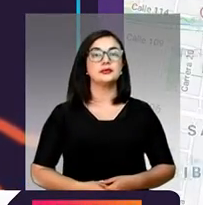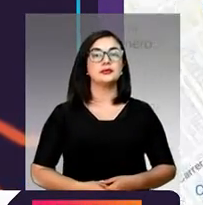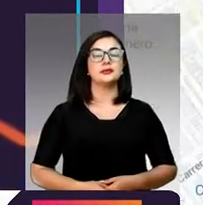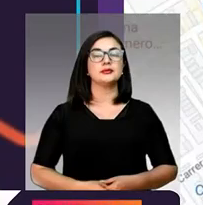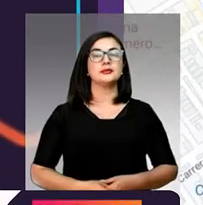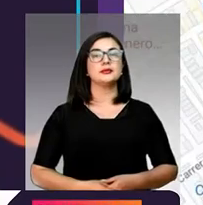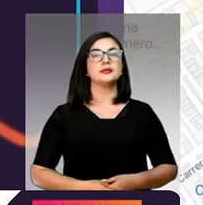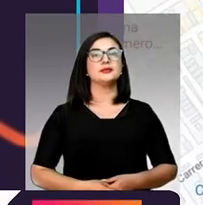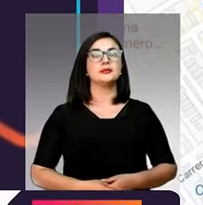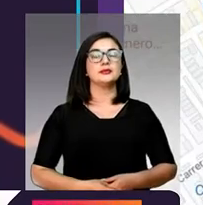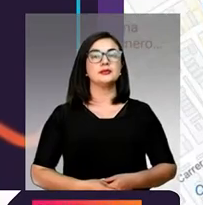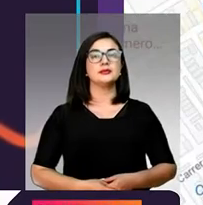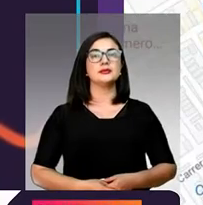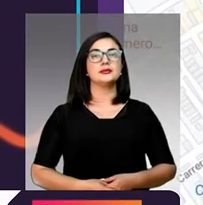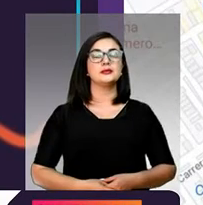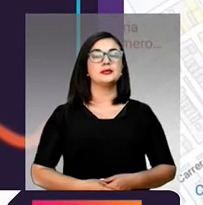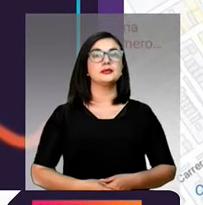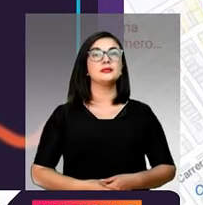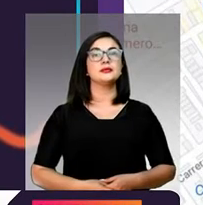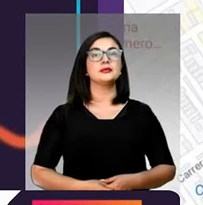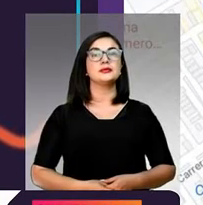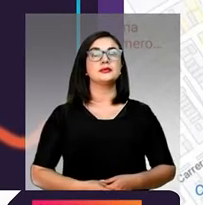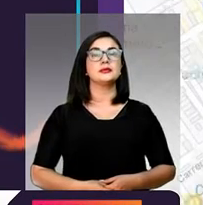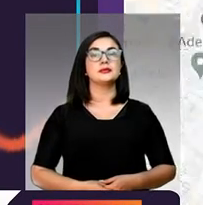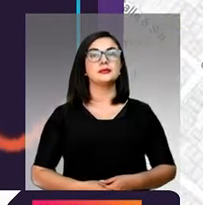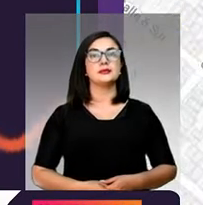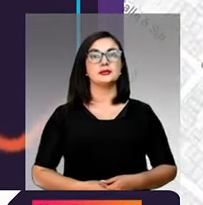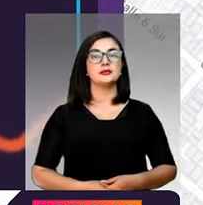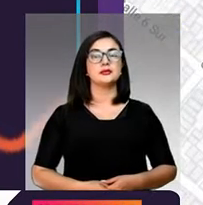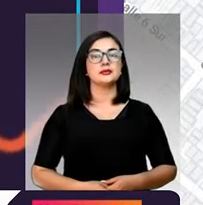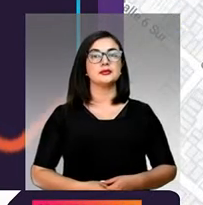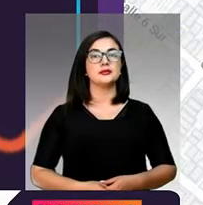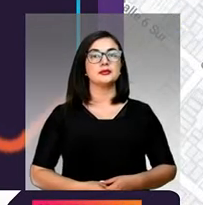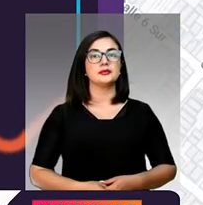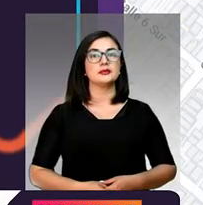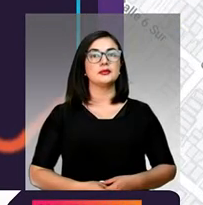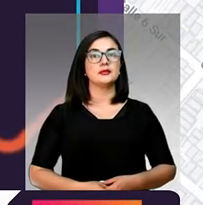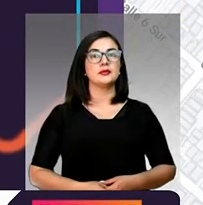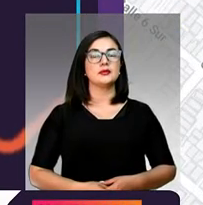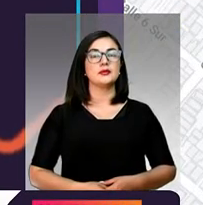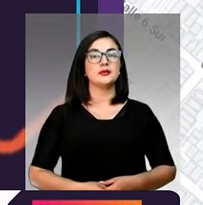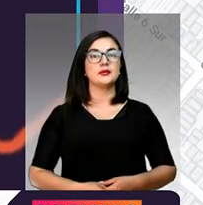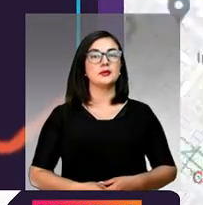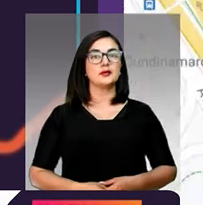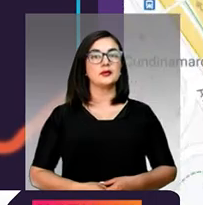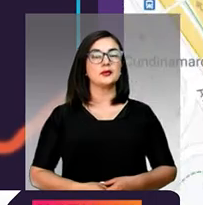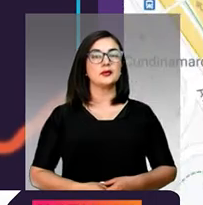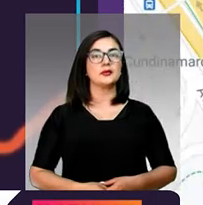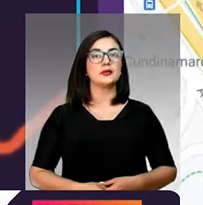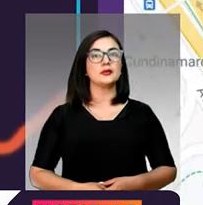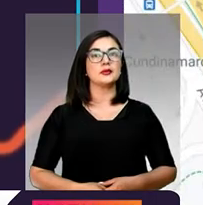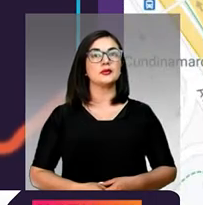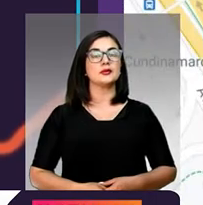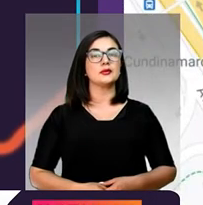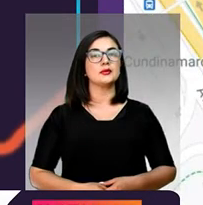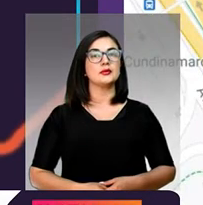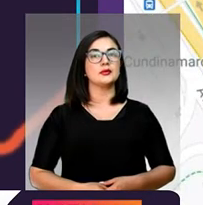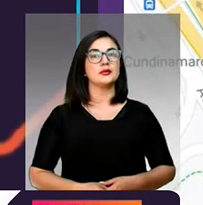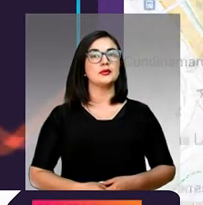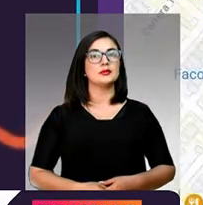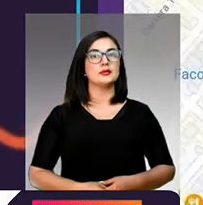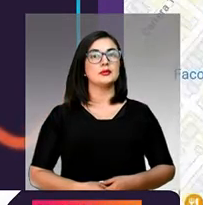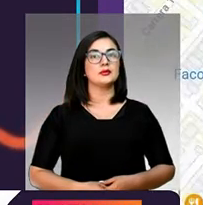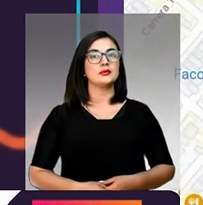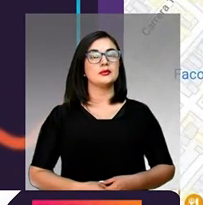Bogotá, Unidad de Servicios de Salud Occidente de Kennedy, Unidad de Servicios de Salud Santa Clara, Dirección de Sanidad de la Policía